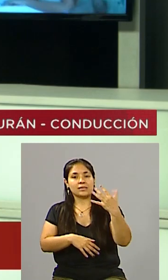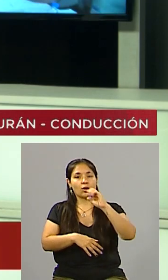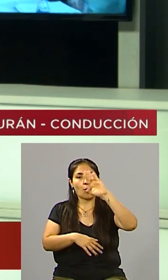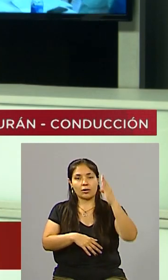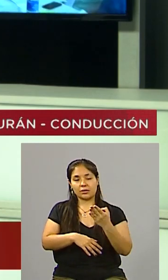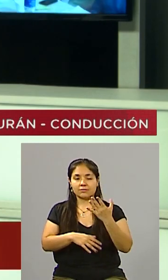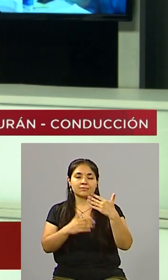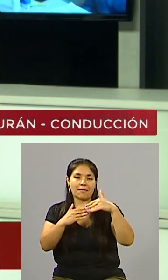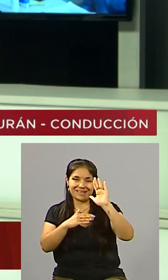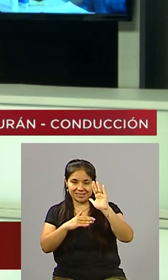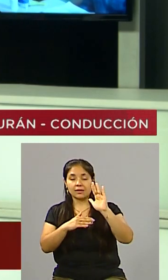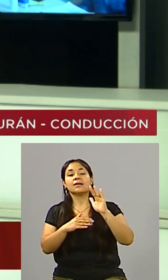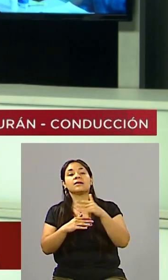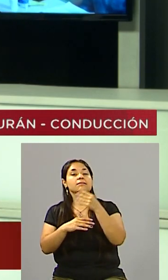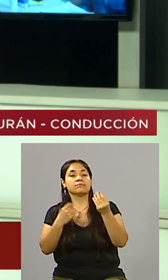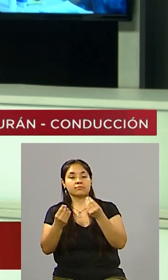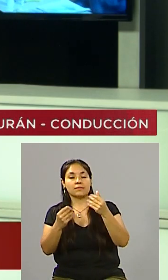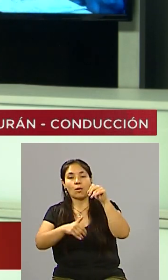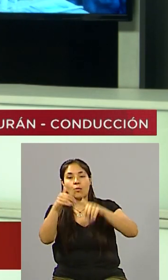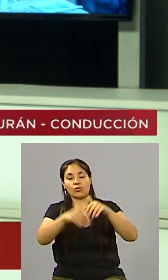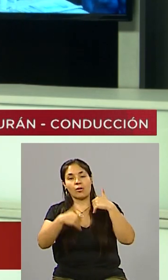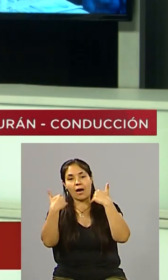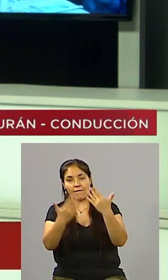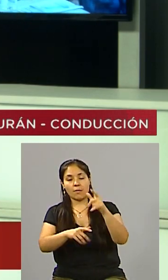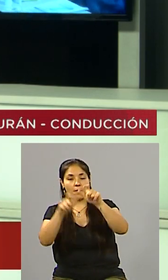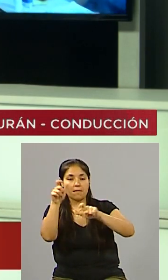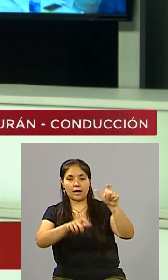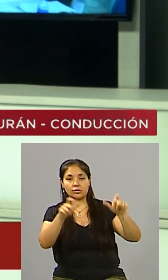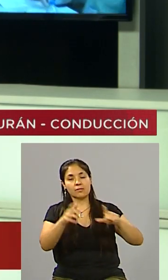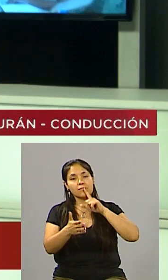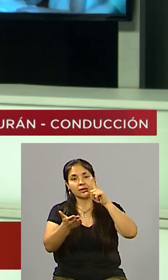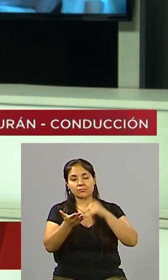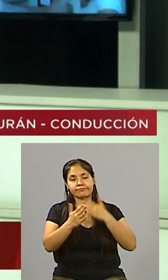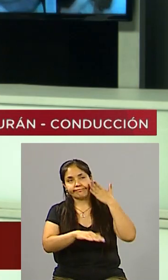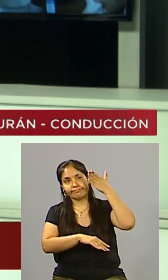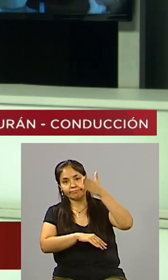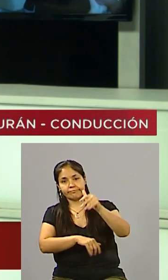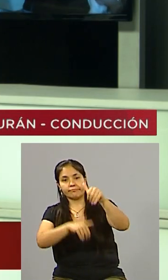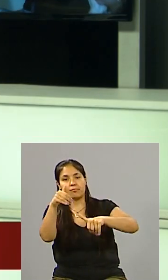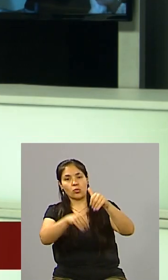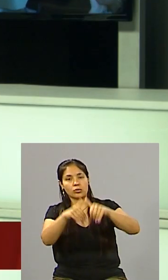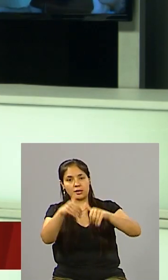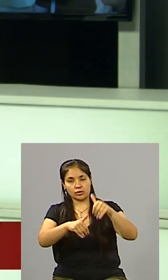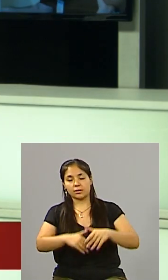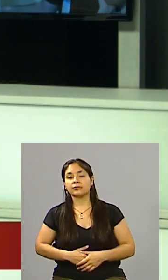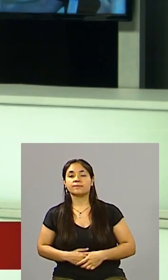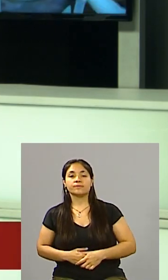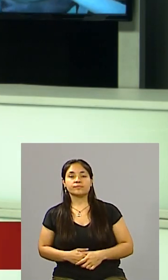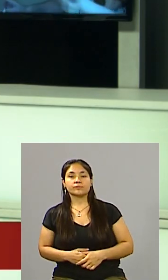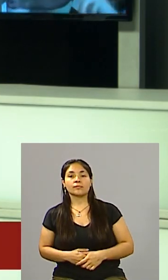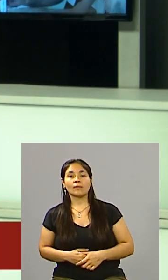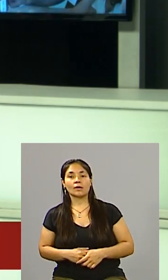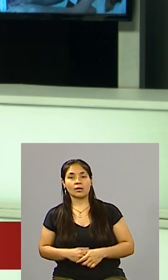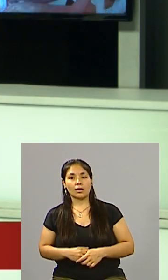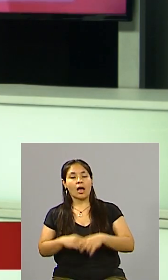más del 55% del voto de aquellas personas que concurrieron en las últimas elecciones a las urnas. Lo vamos a